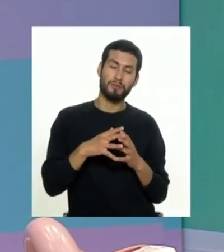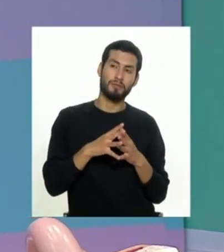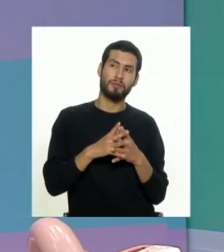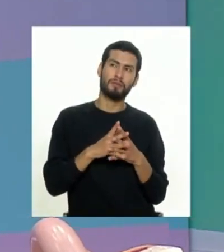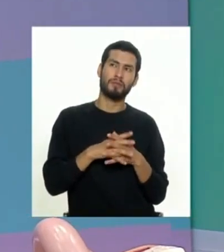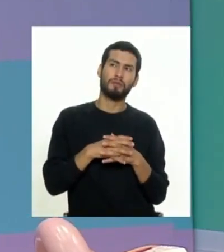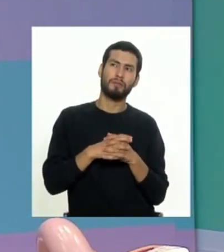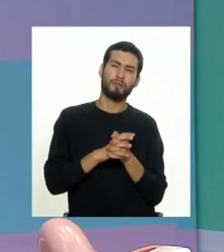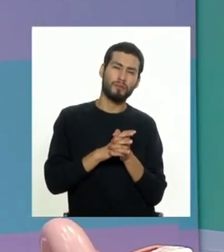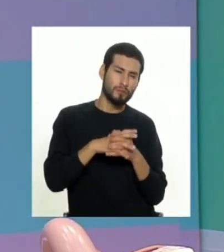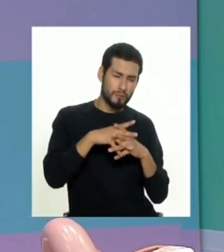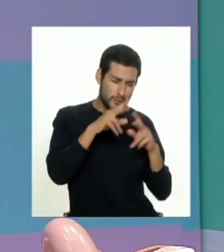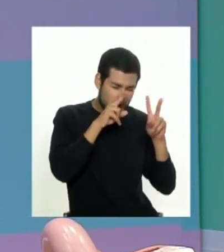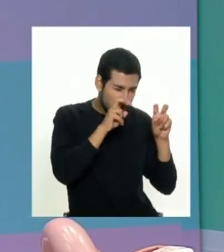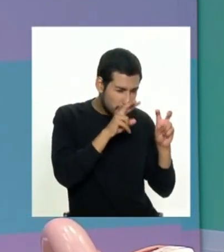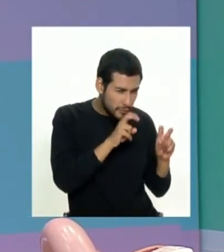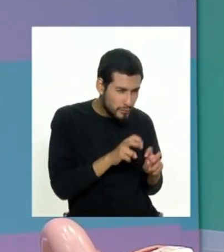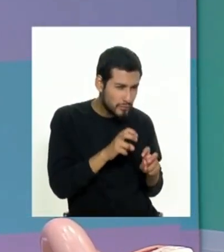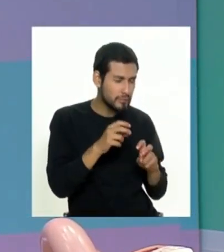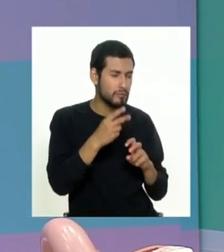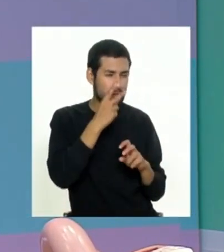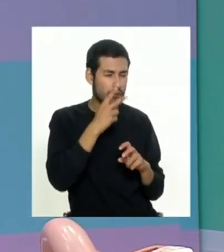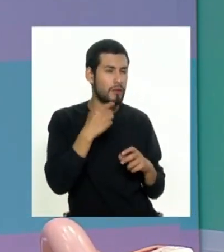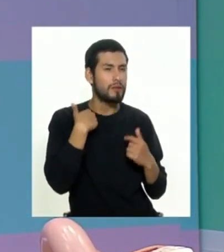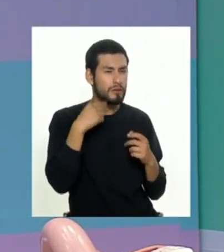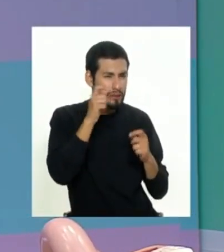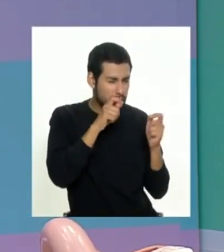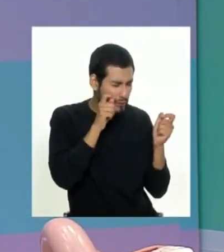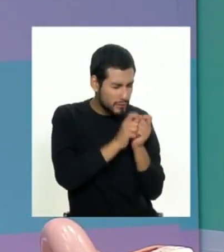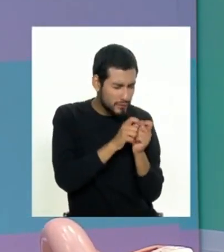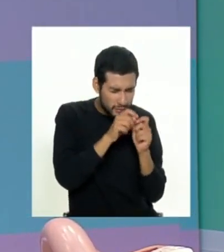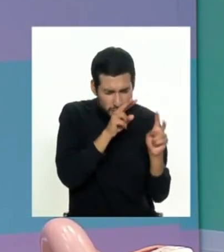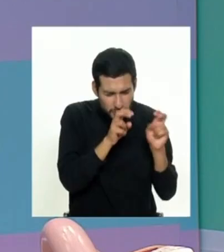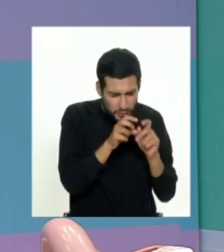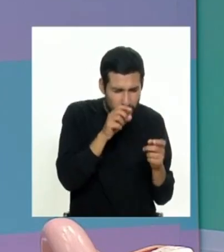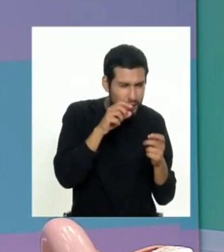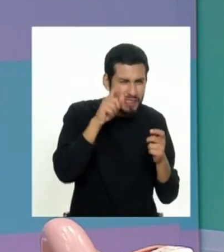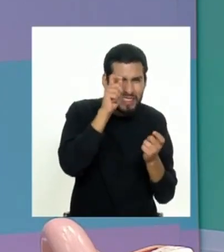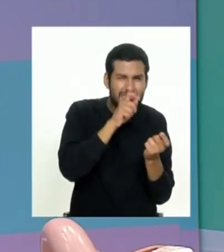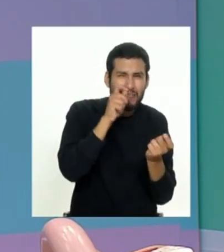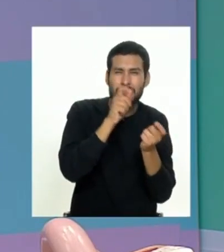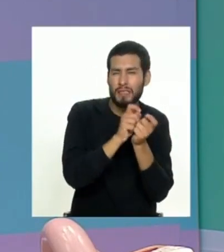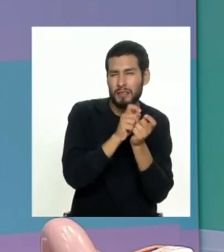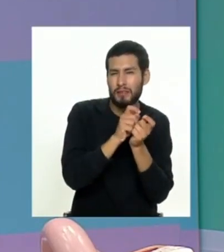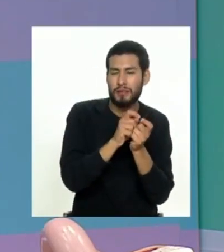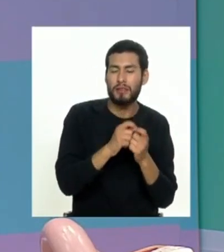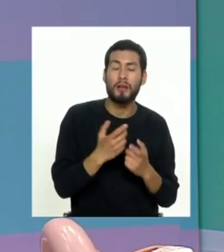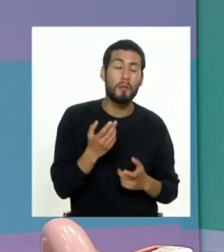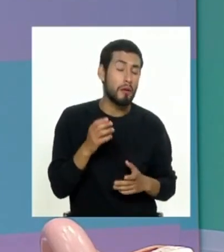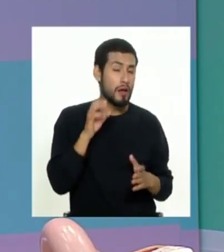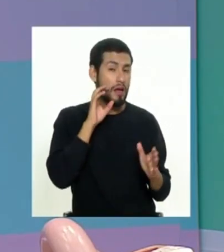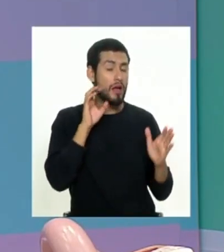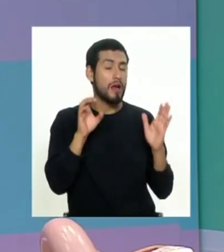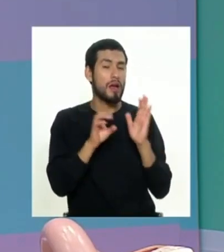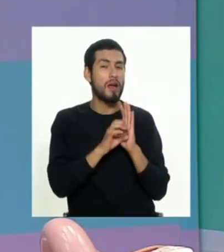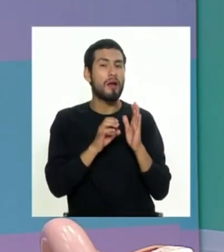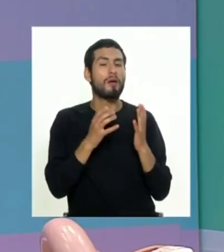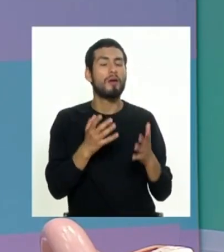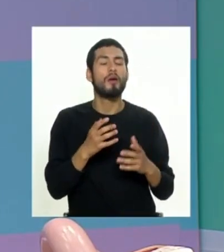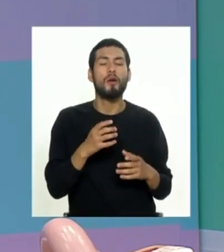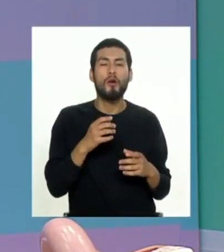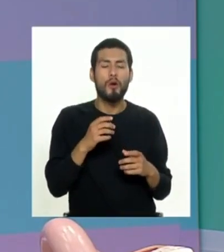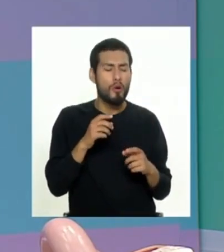unos sabuesos al momento de buscar los datos del paciente. Por ejemplo, preguntar cuánto